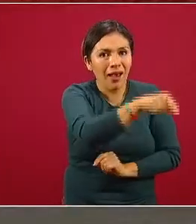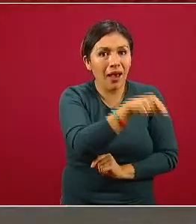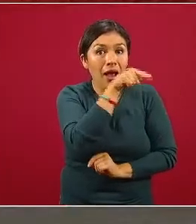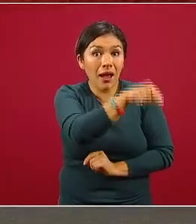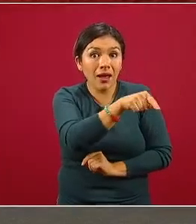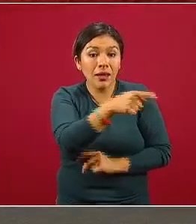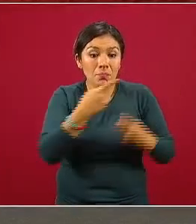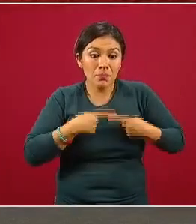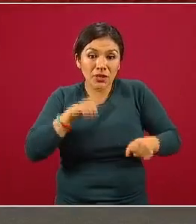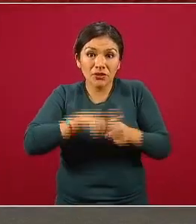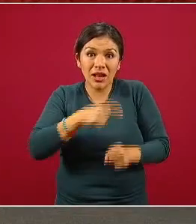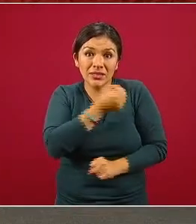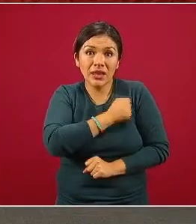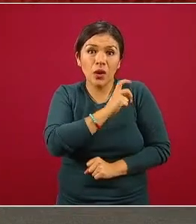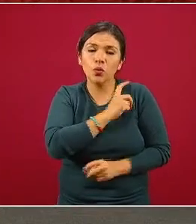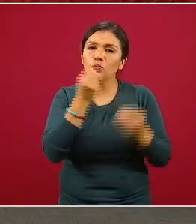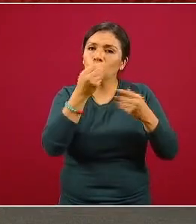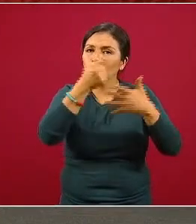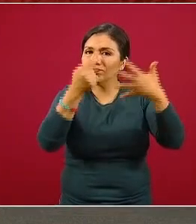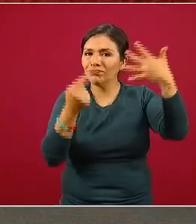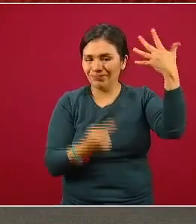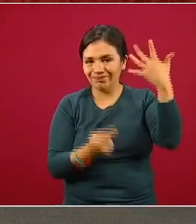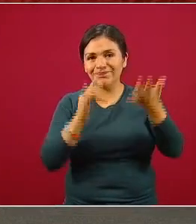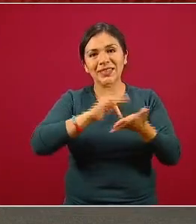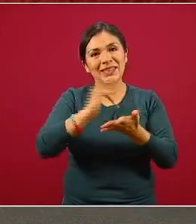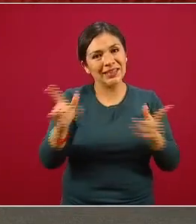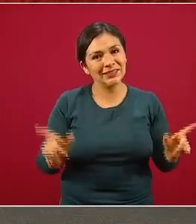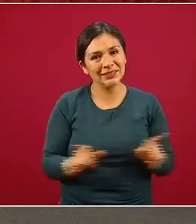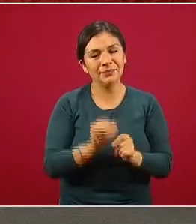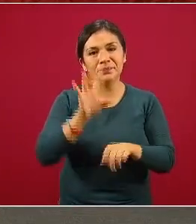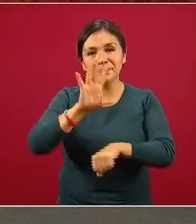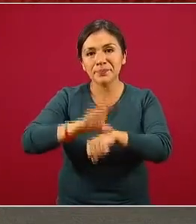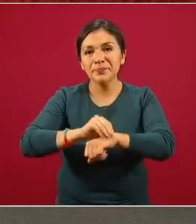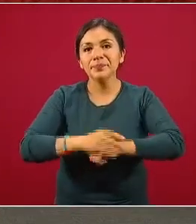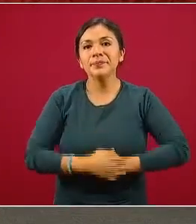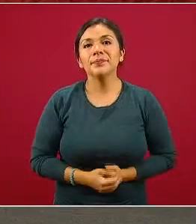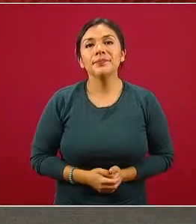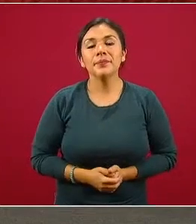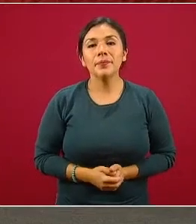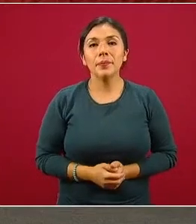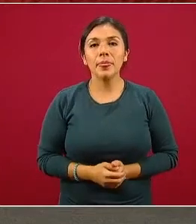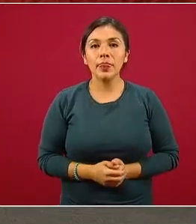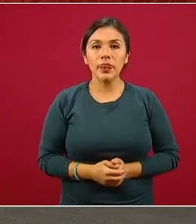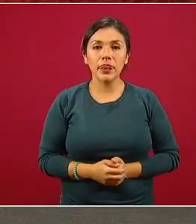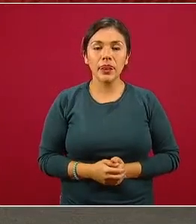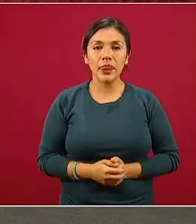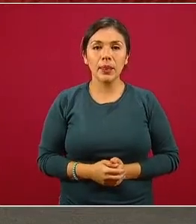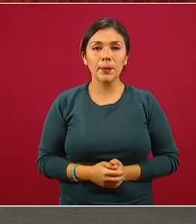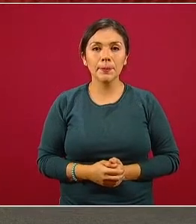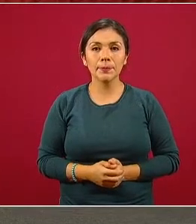forma amplia, como les platiqué. Muchísimas gracias, con permiso. Muchas gracias, Jorge.